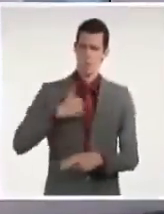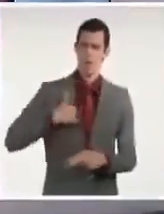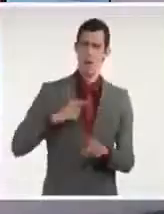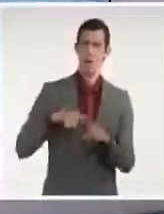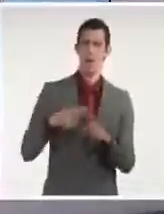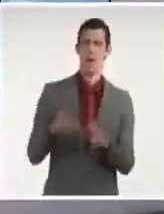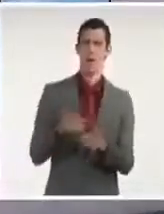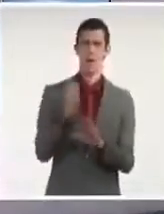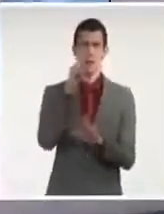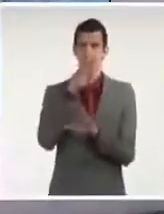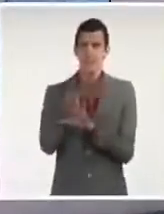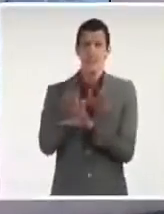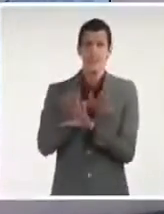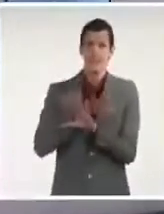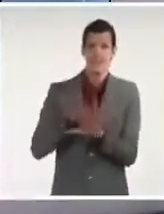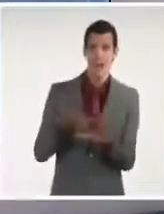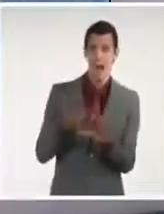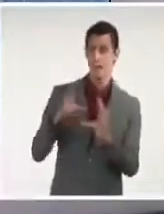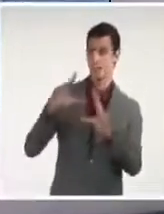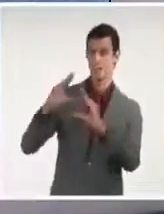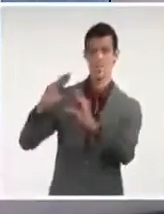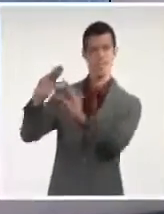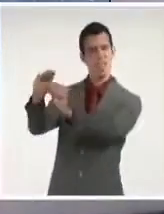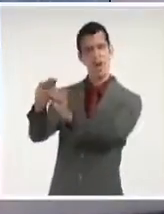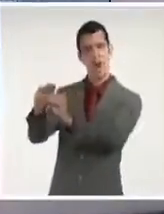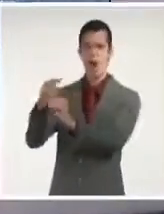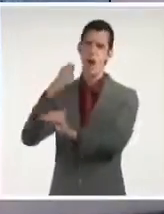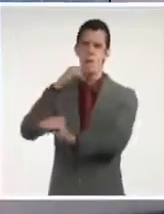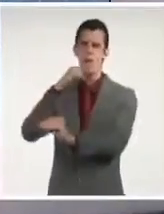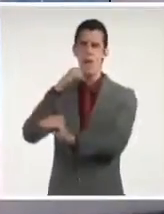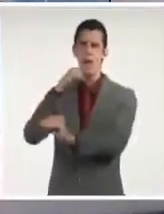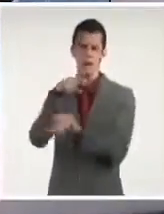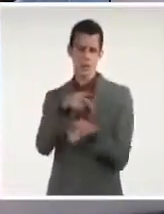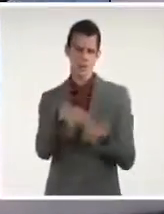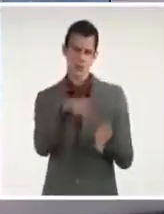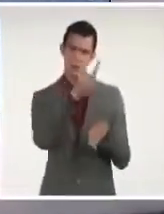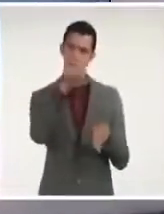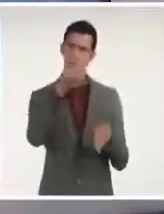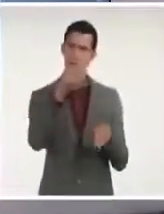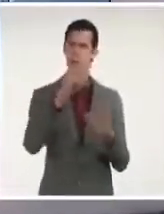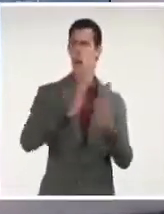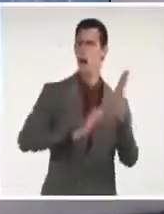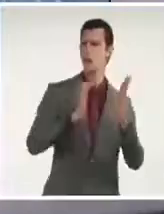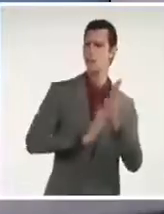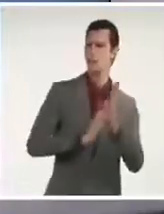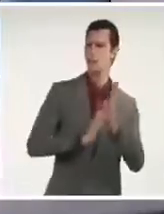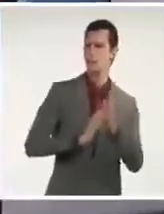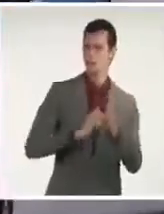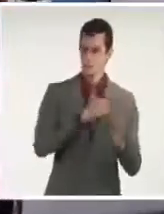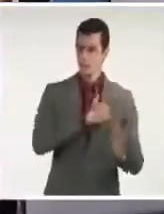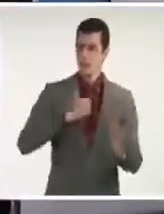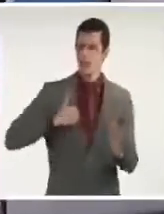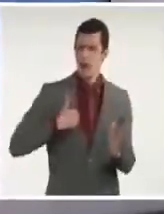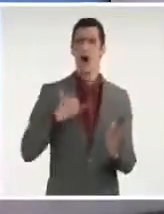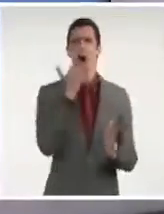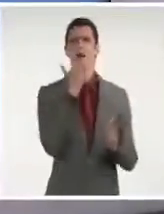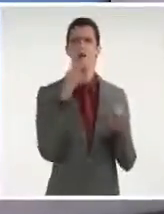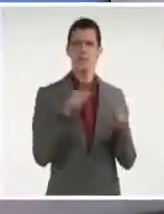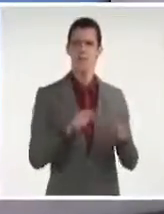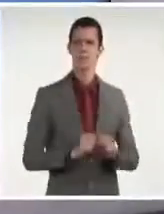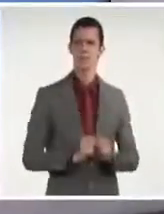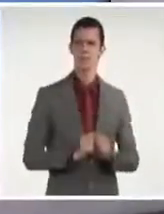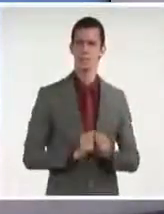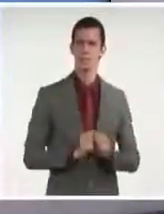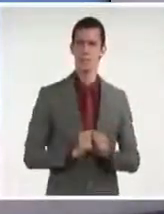por medidas que tienen un responsable directo, el anterior presidente de Estados Unidos y su administración. El actual Joe